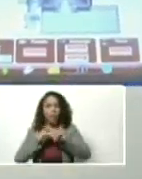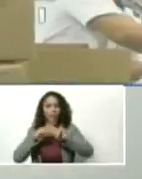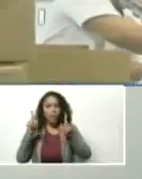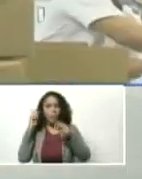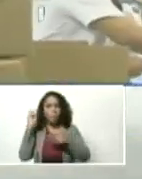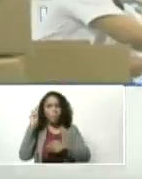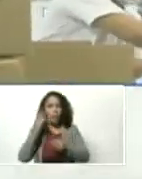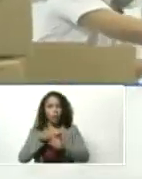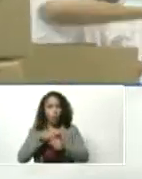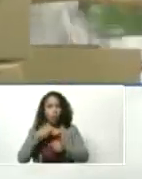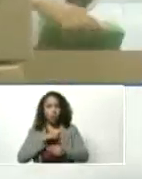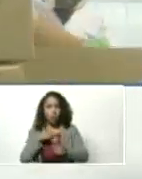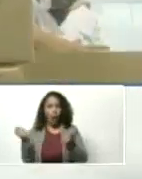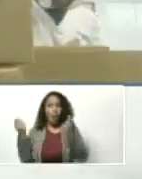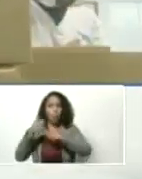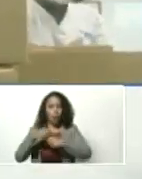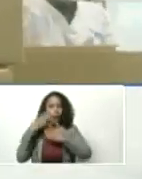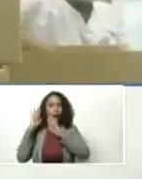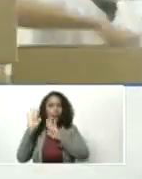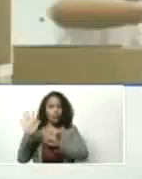Eso es lo que le apostamos.